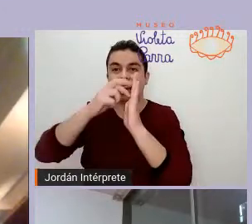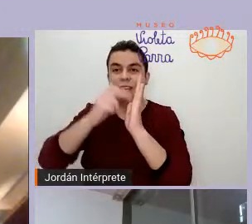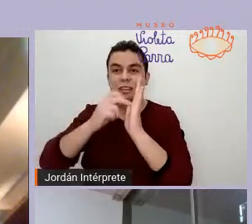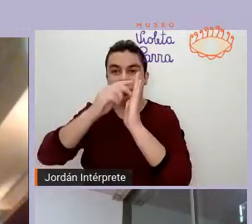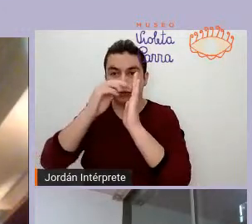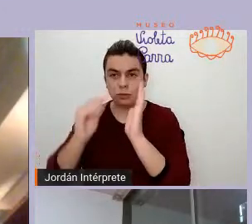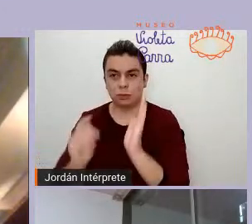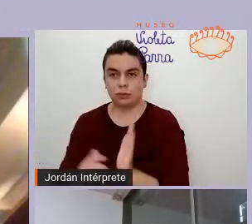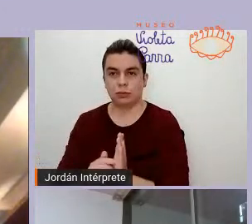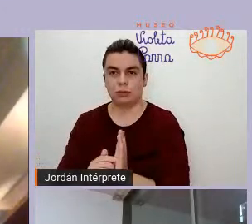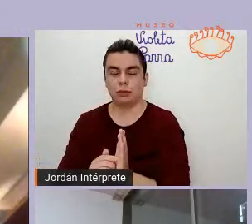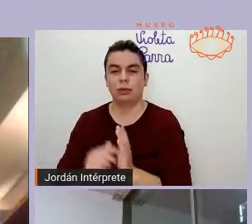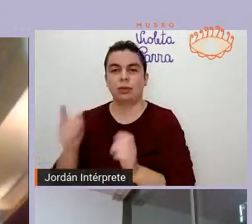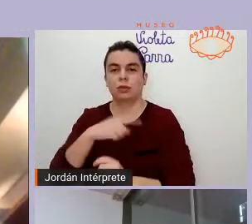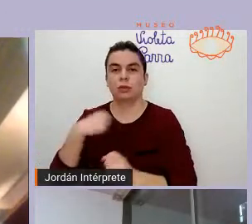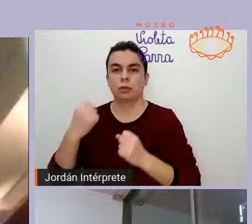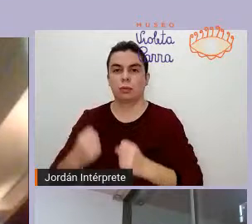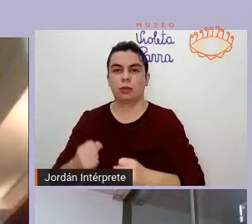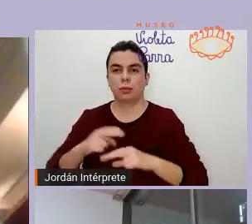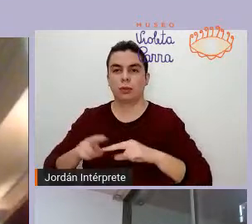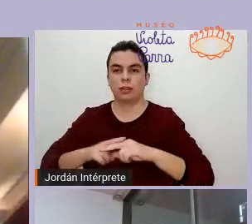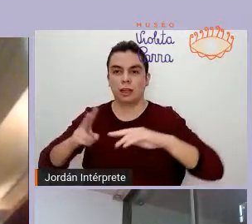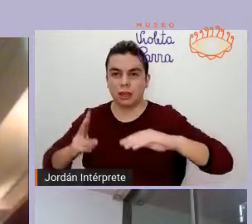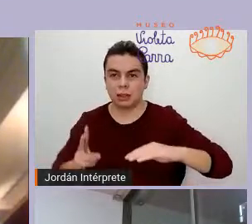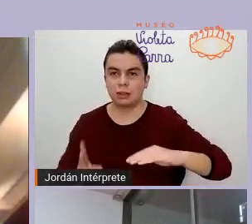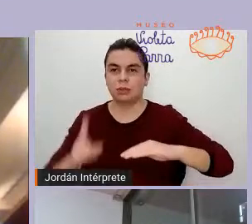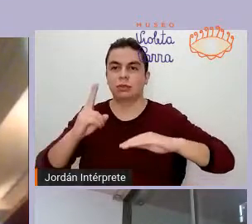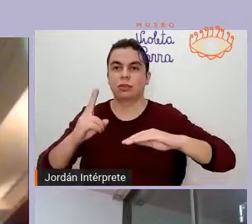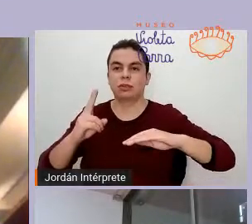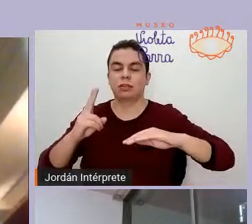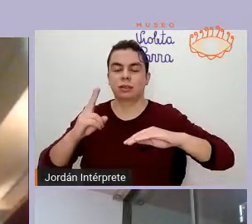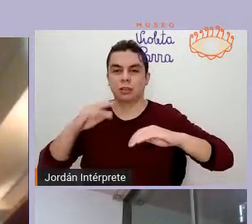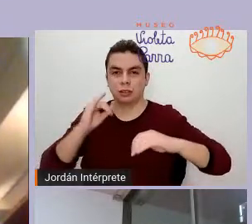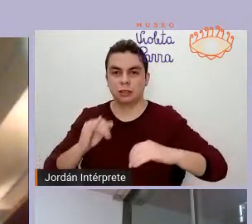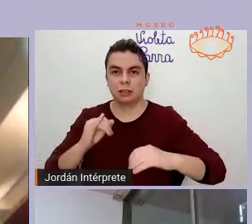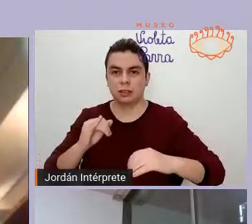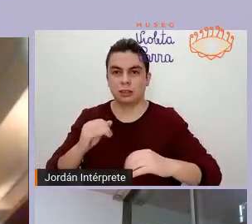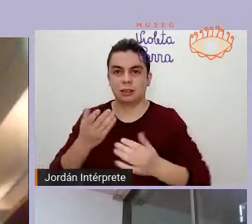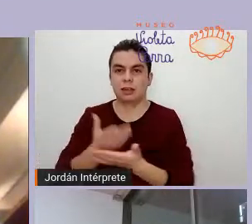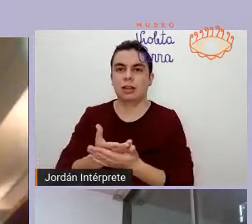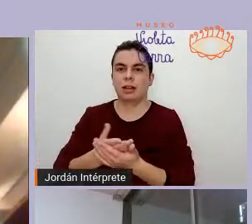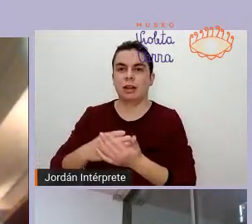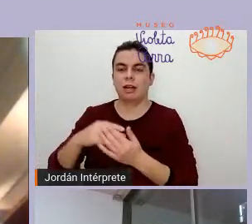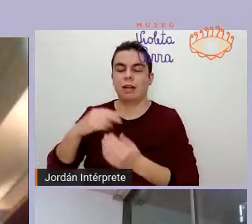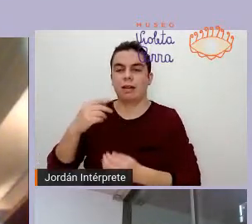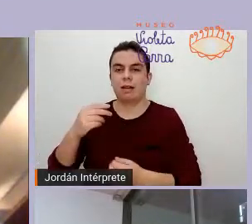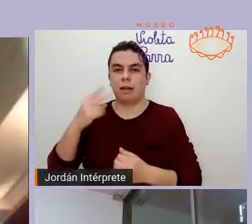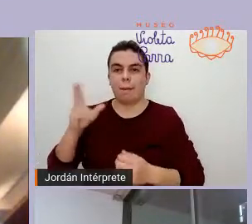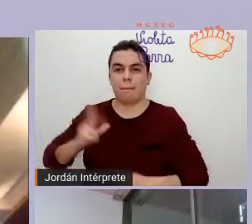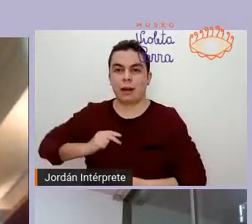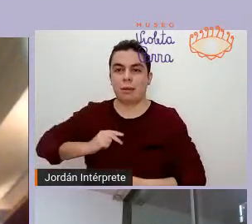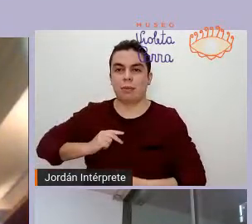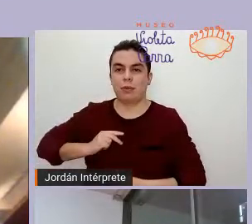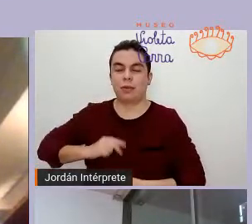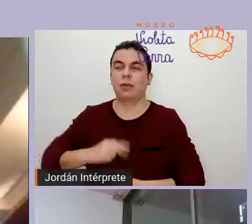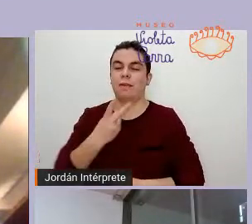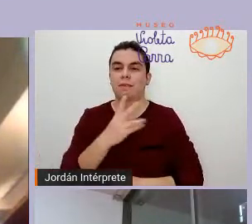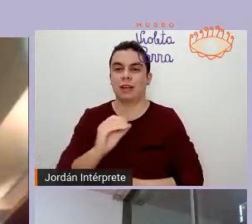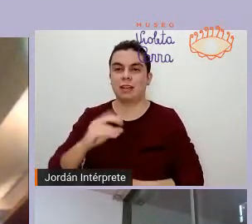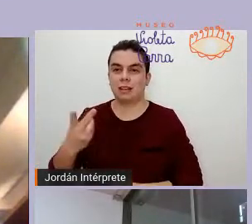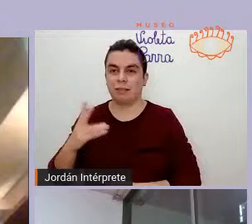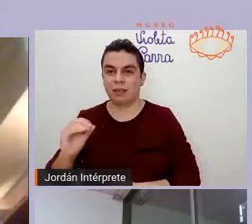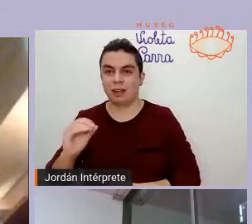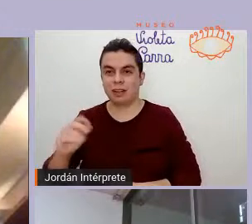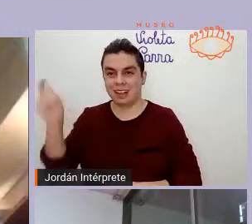una merecida ceremonia a quien ganó el premio 2020 del premio Tesis Violeta Parra. Pero viendo que pasa el tiempo, hemos